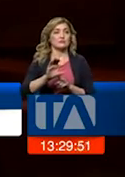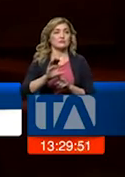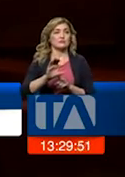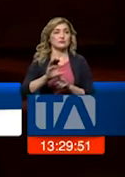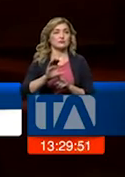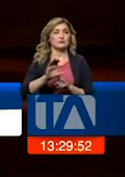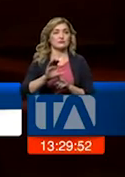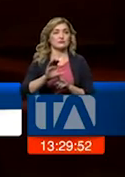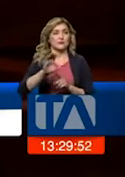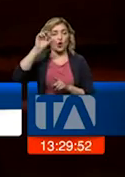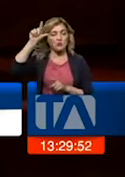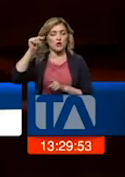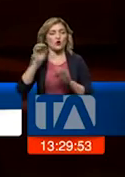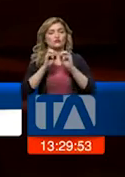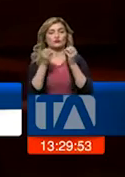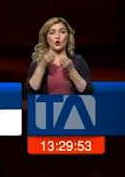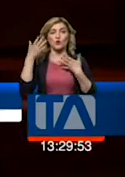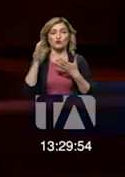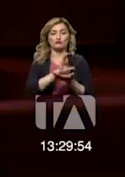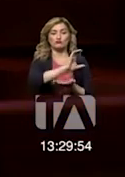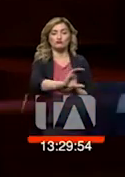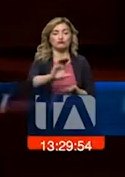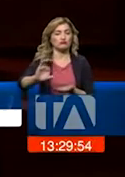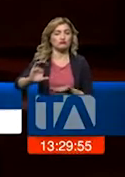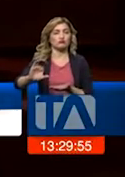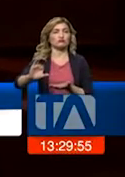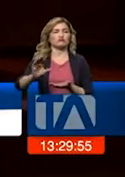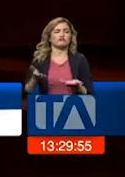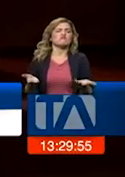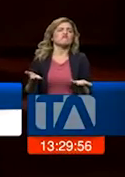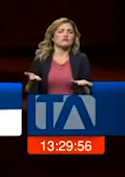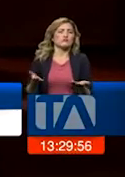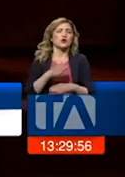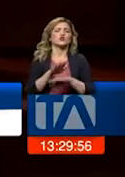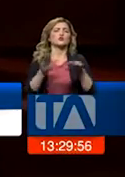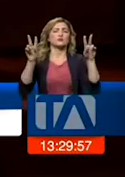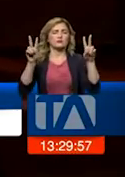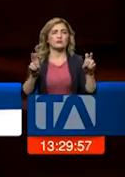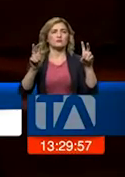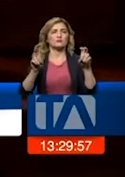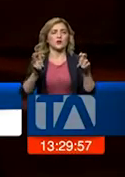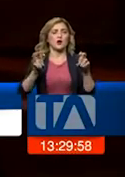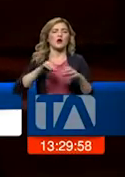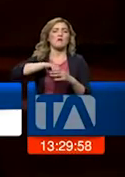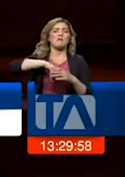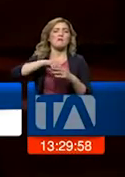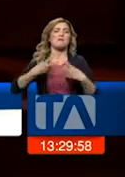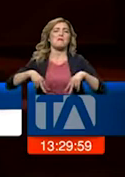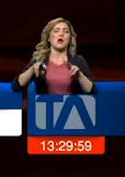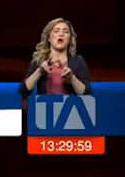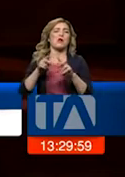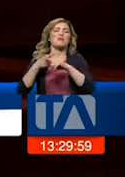ecuatoriano asigna a las organizaciones políticas, sino que hace referencia a los rubros provenientes de